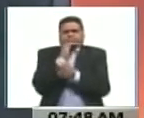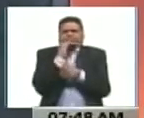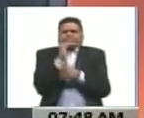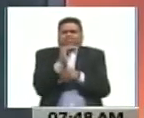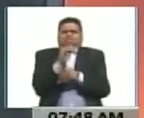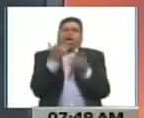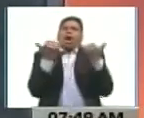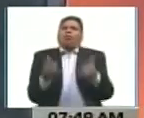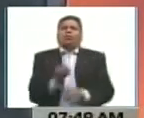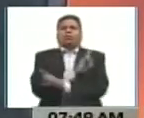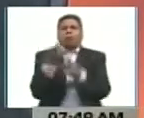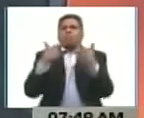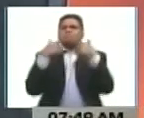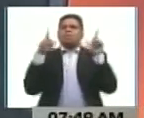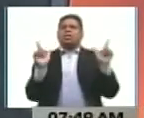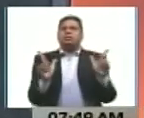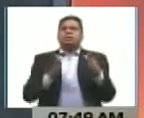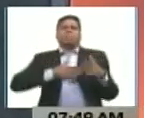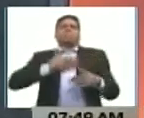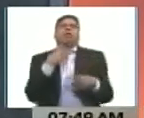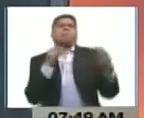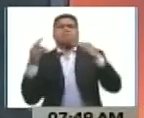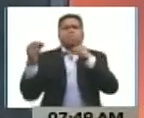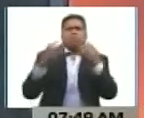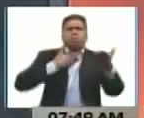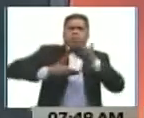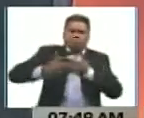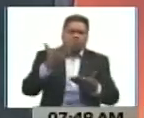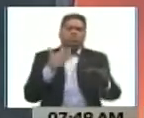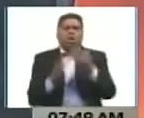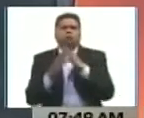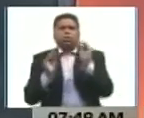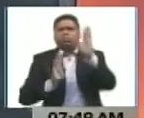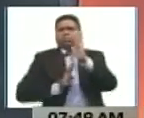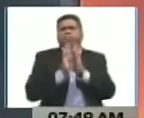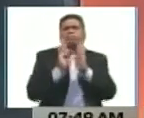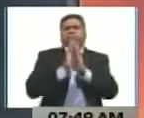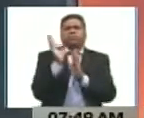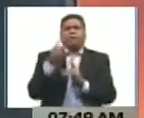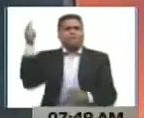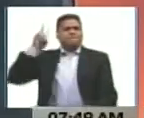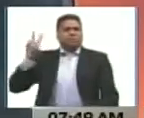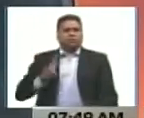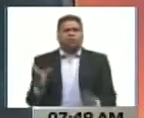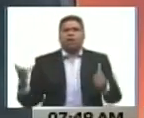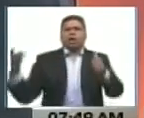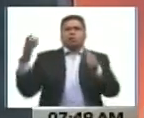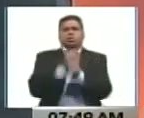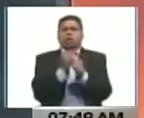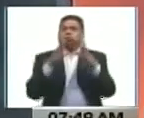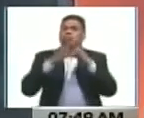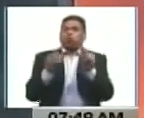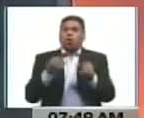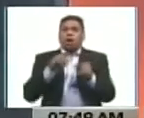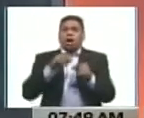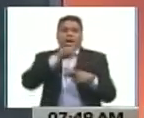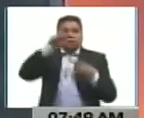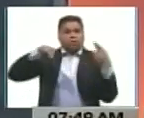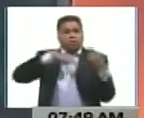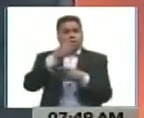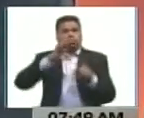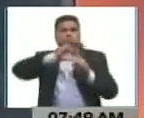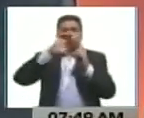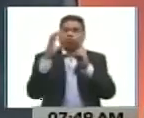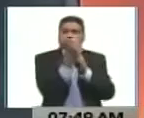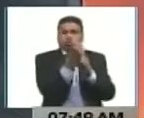es lo que debemos resaltar en este momento? ¿Qué debemos resaltar? Que Venezuela ha logrado una revolución cultural,